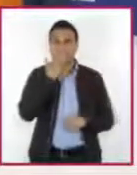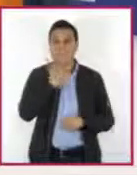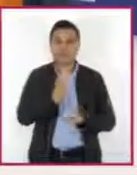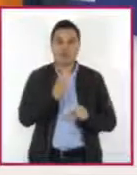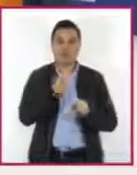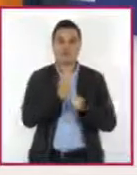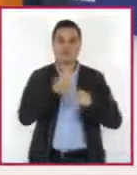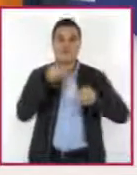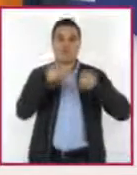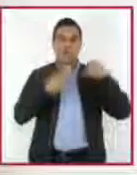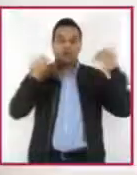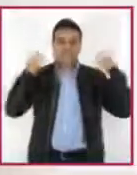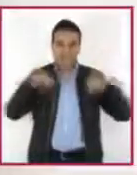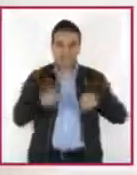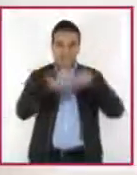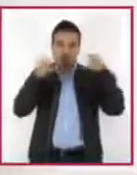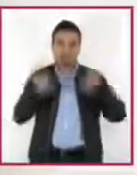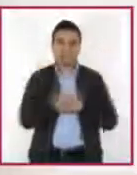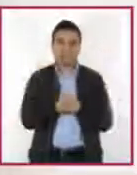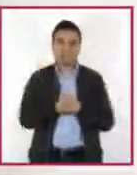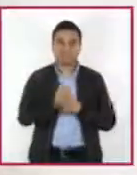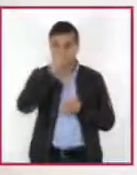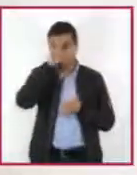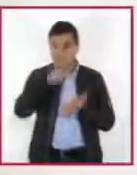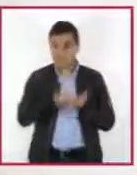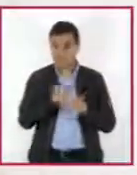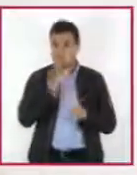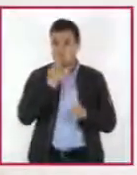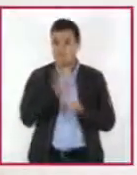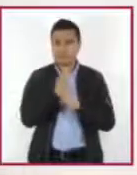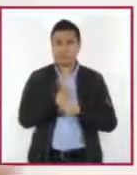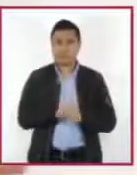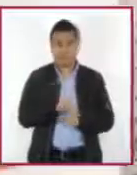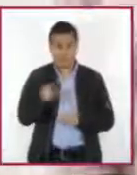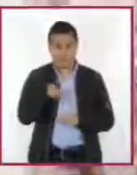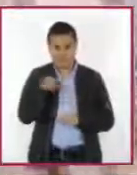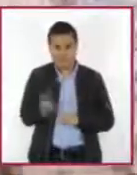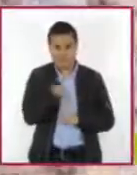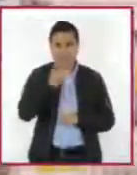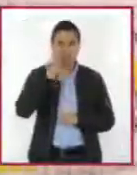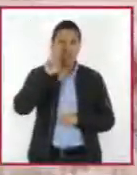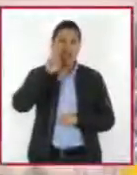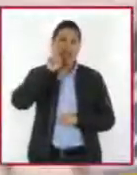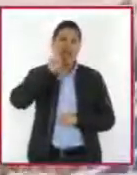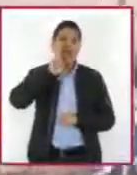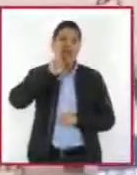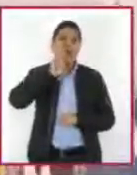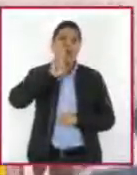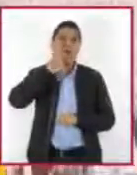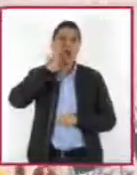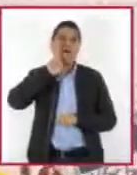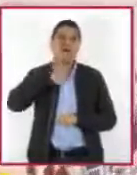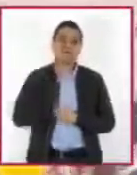Histórico. Yo creo que tenemos oportunidad de hacer otra pregunta más, a ver si se pueden recuperar.